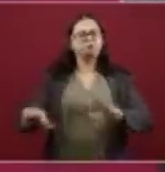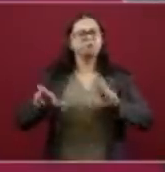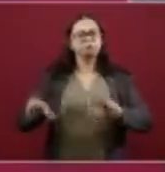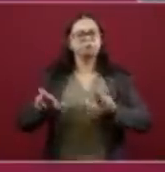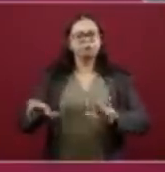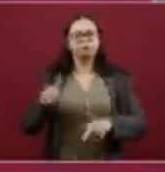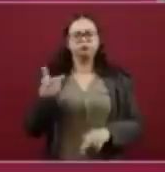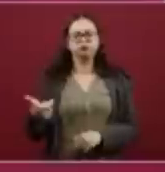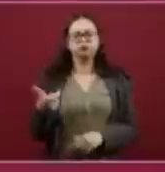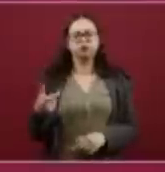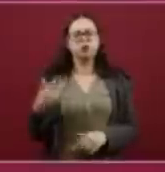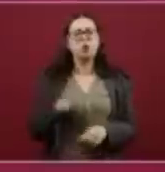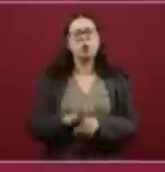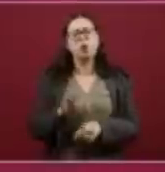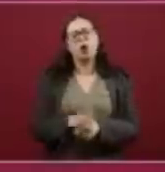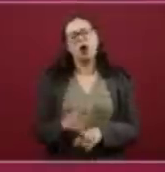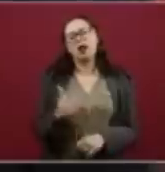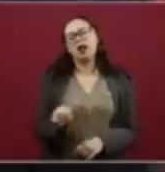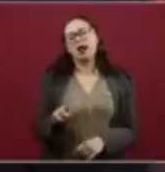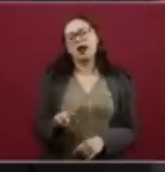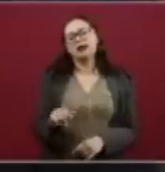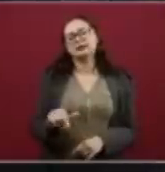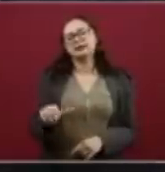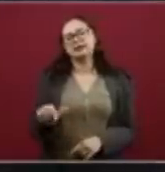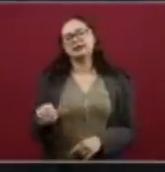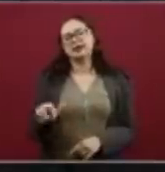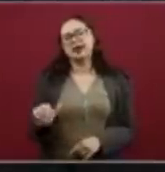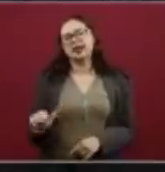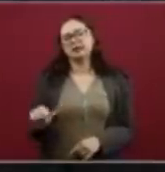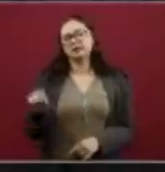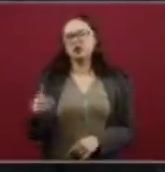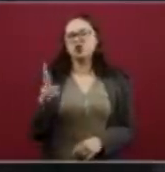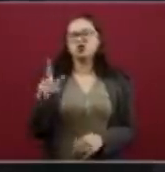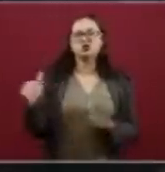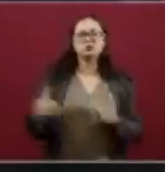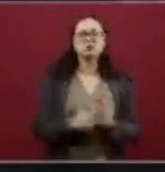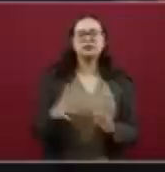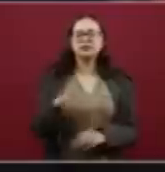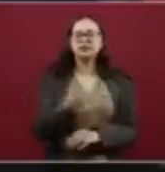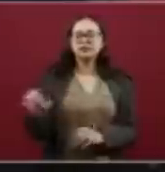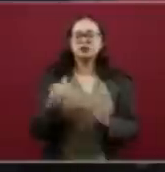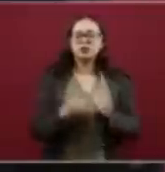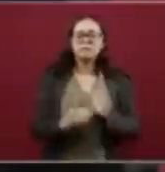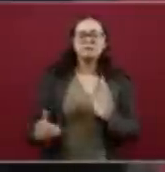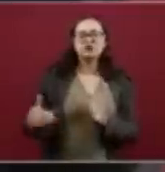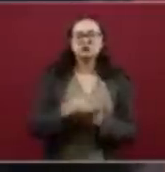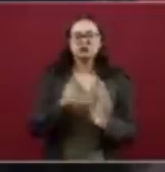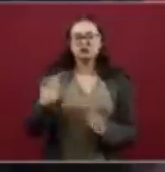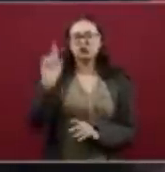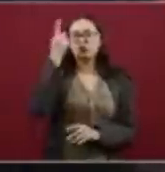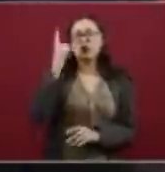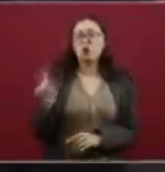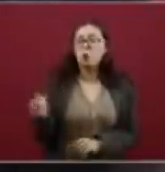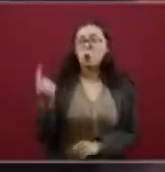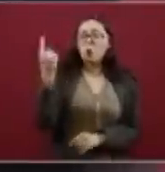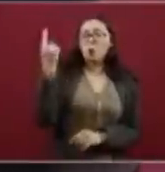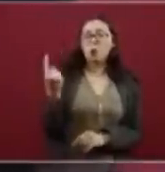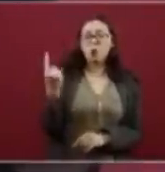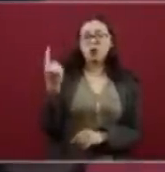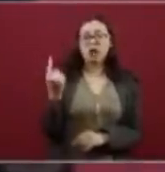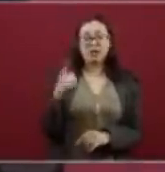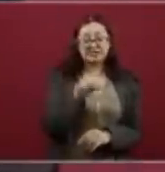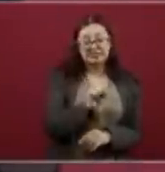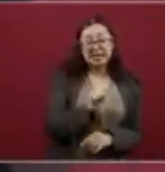la Garzazada, con 2.500 millones de dólares, aparecía en la lista, uno. Terminó